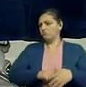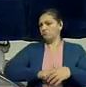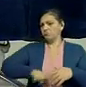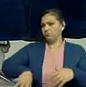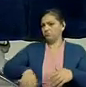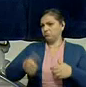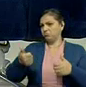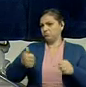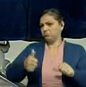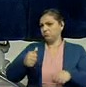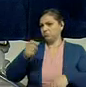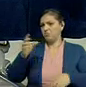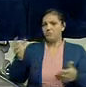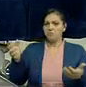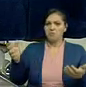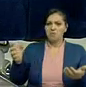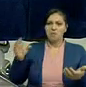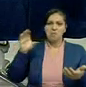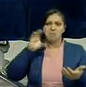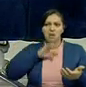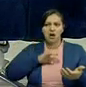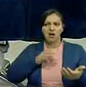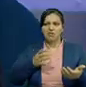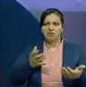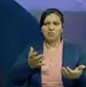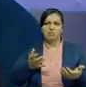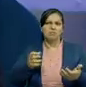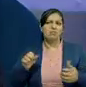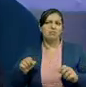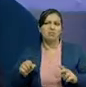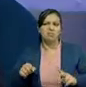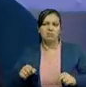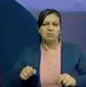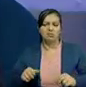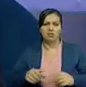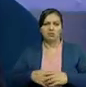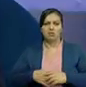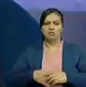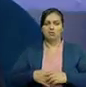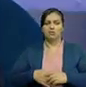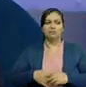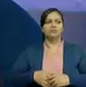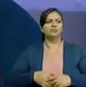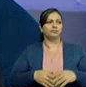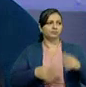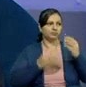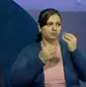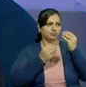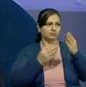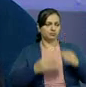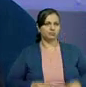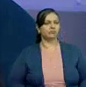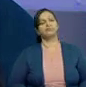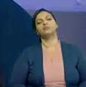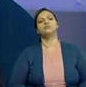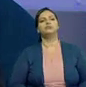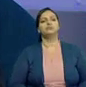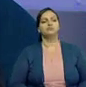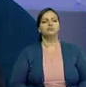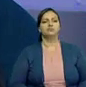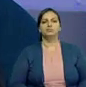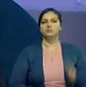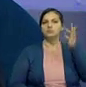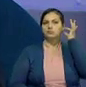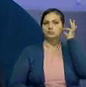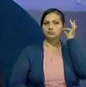de la población ecuatoriana profesa esa fe. Ya, pero yo quiero insistir que las consecuencias son físicas. Bien. Son